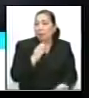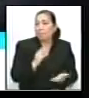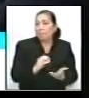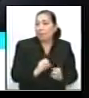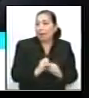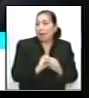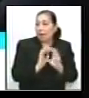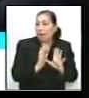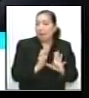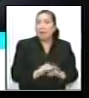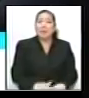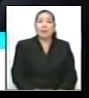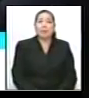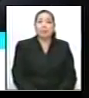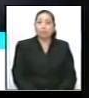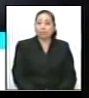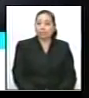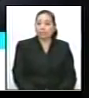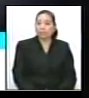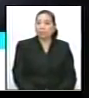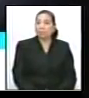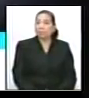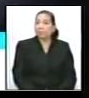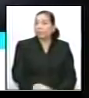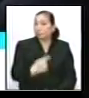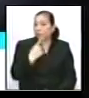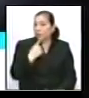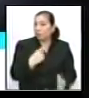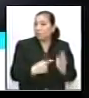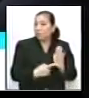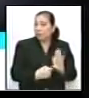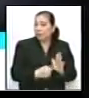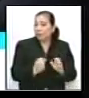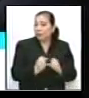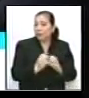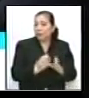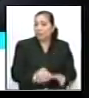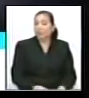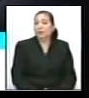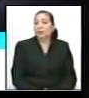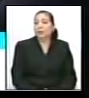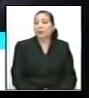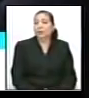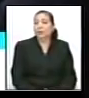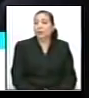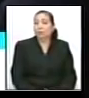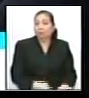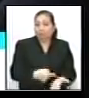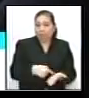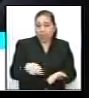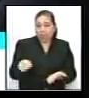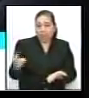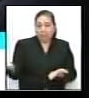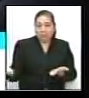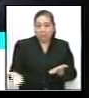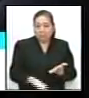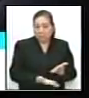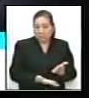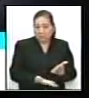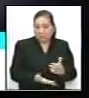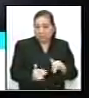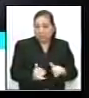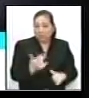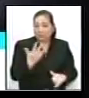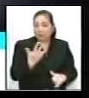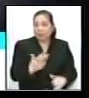esta precisión quiero hacer notar que ese día hemos enviado al archivo